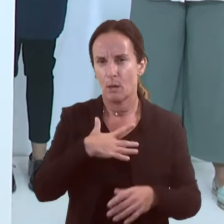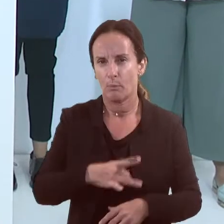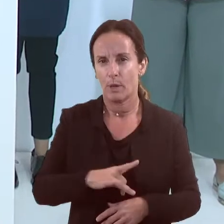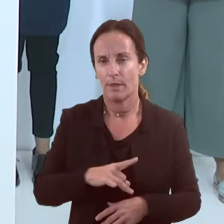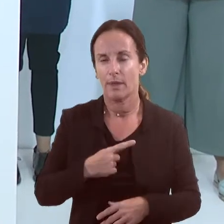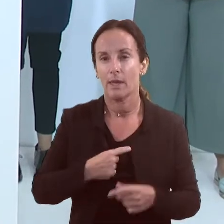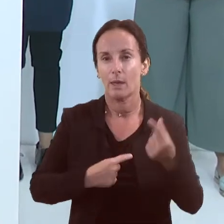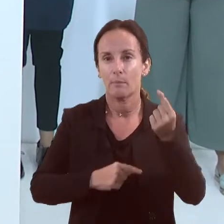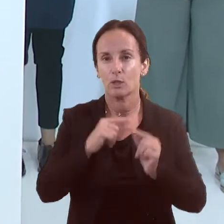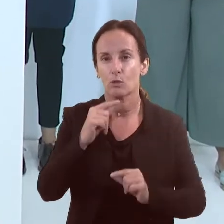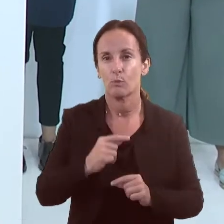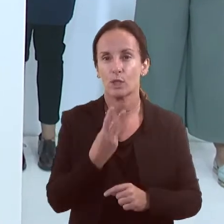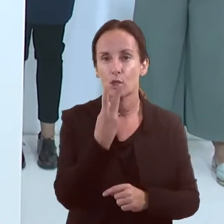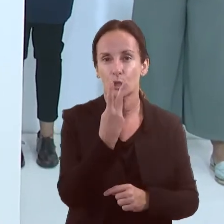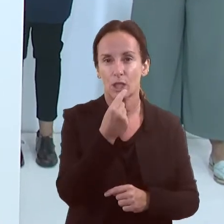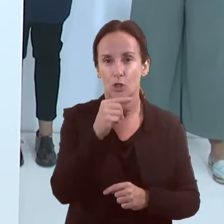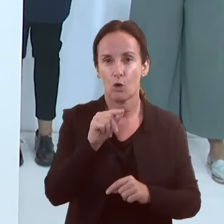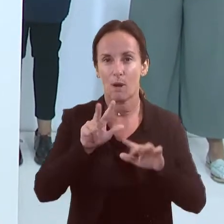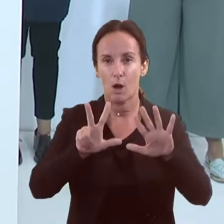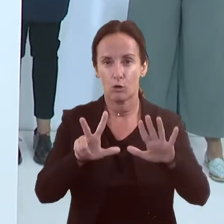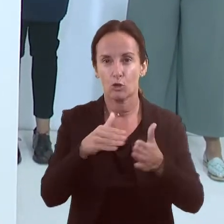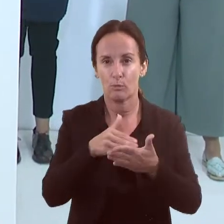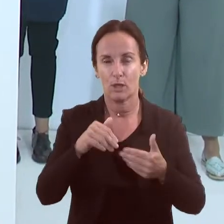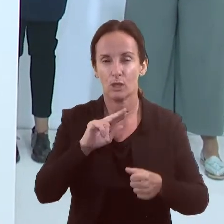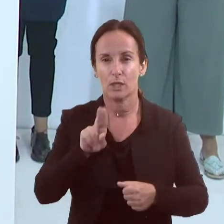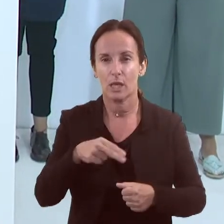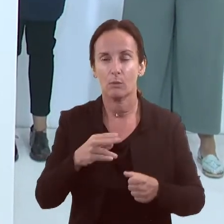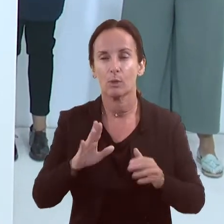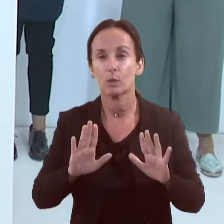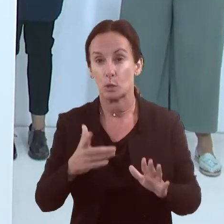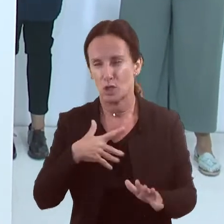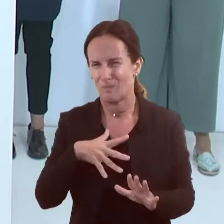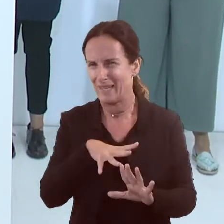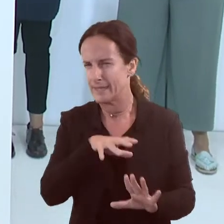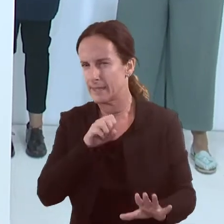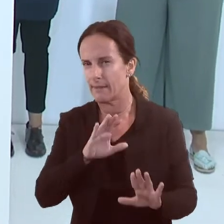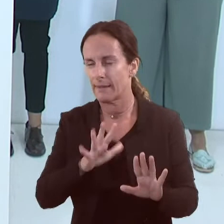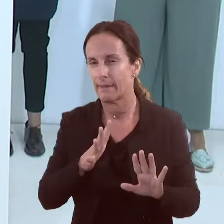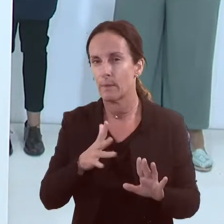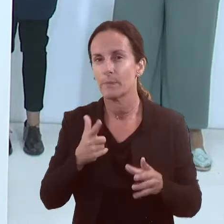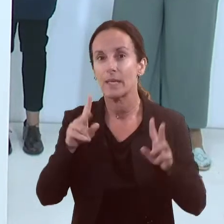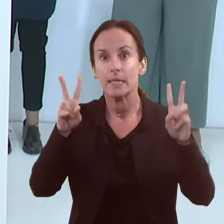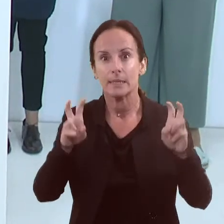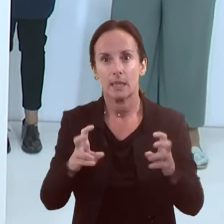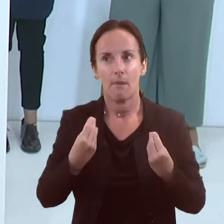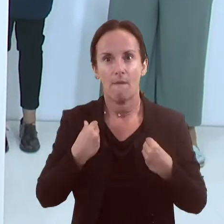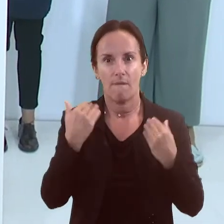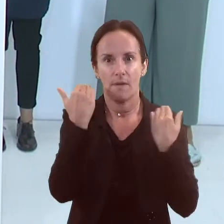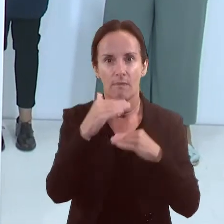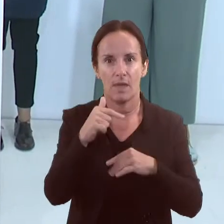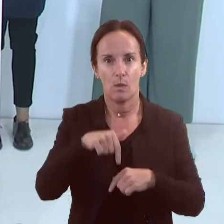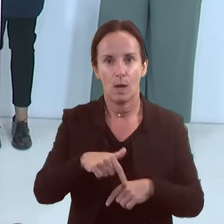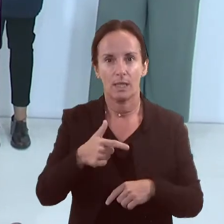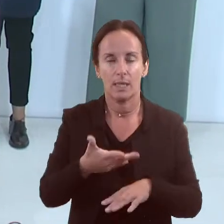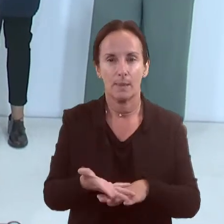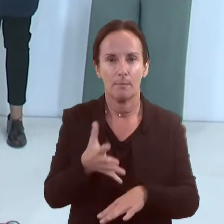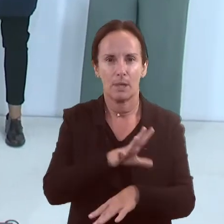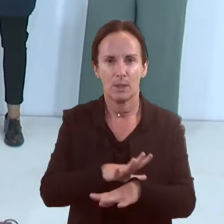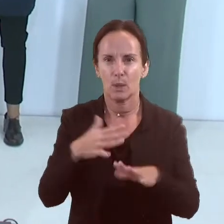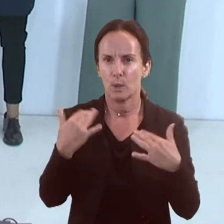presupuesto 3,8. No sé si ya un poco interpretación, tal como está el tema de la vivienda aquí, ¿cómo veis